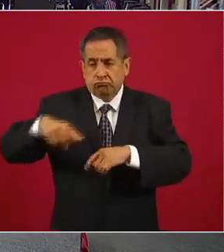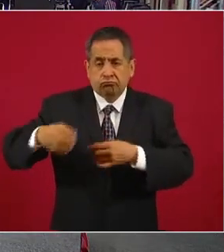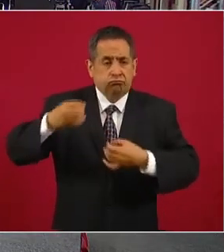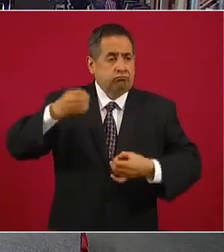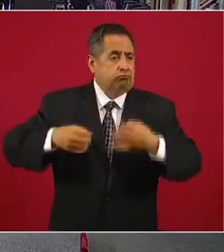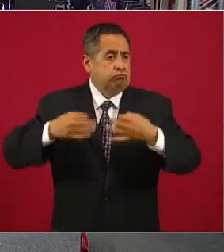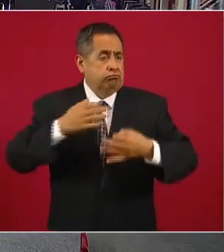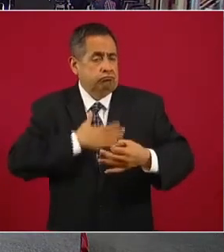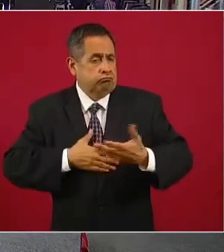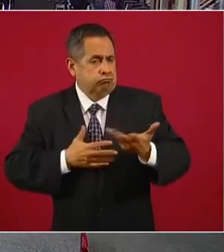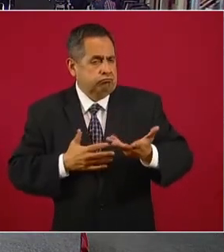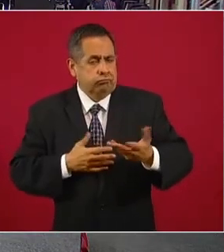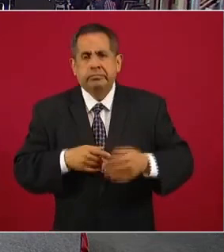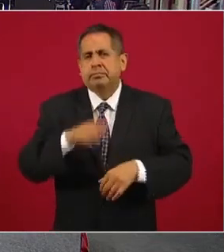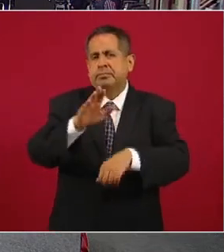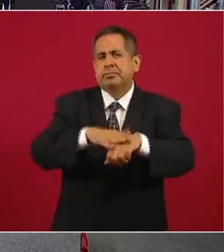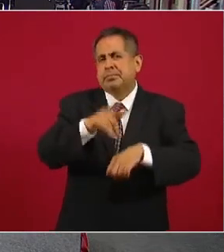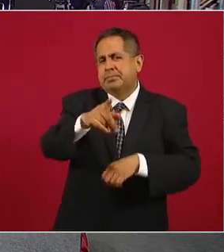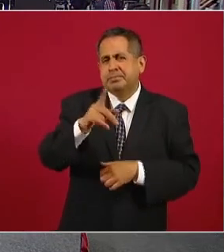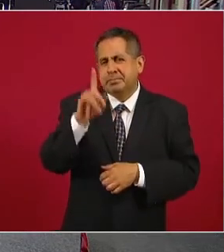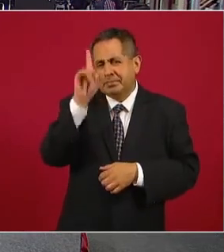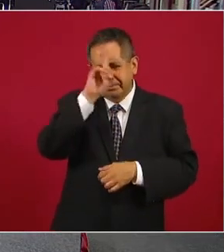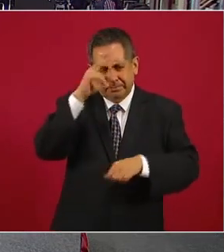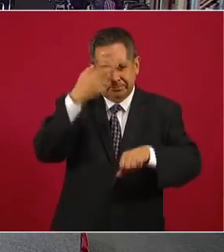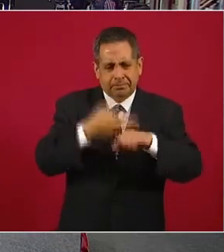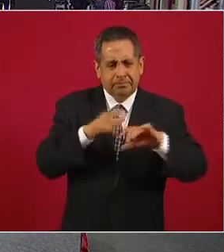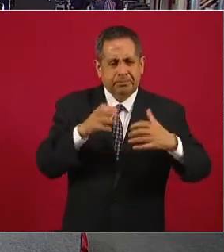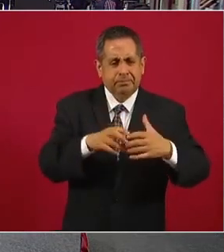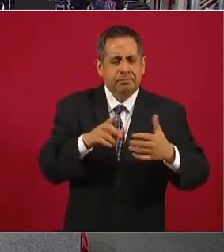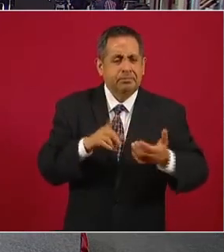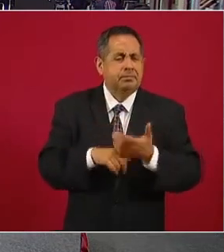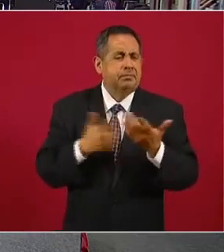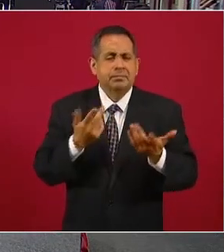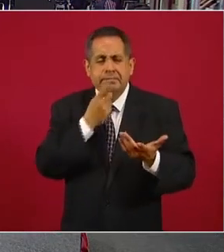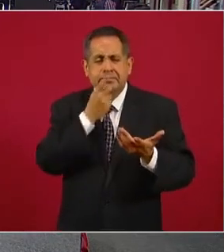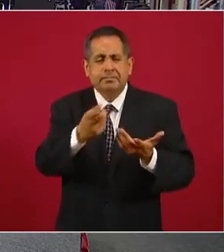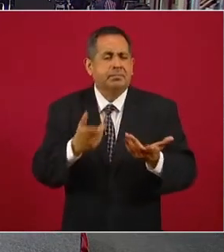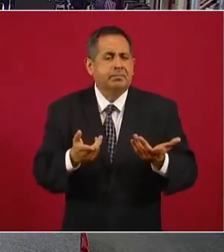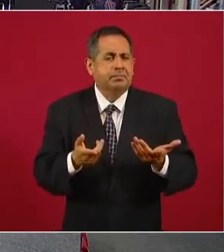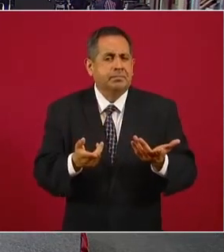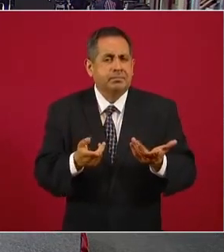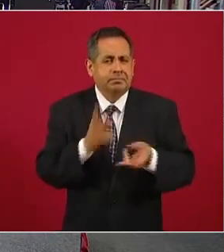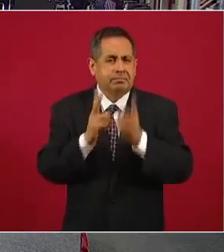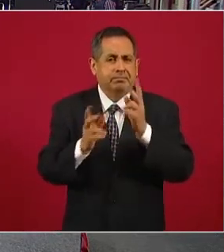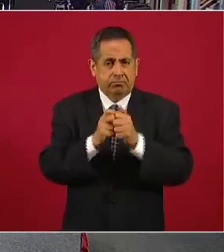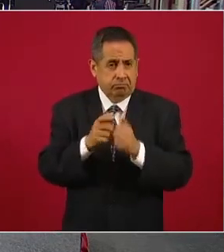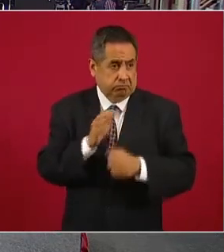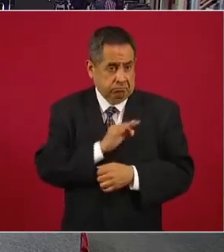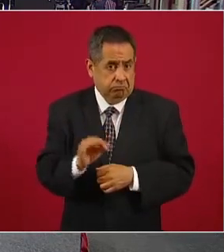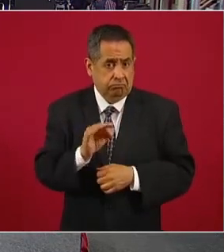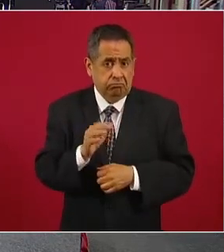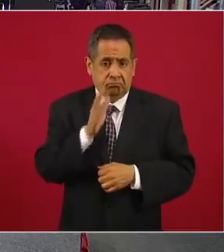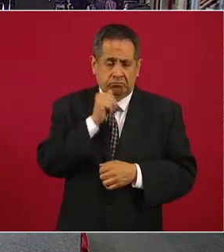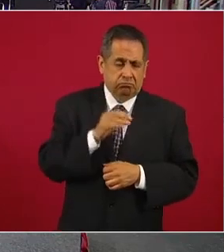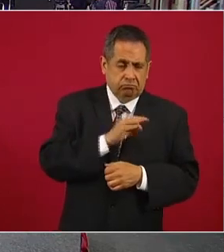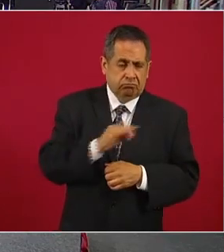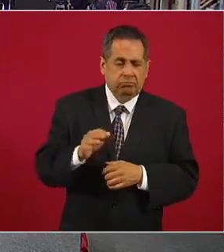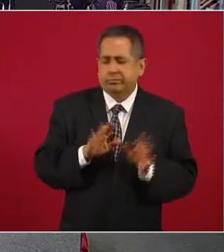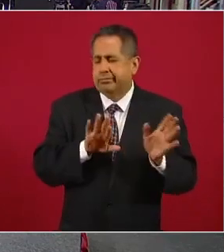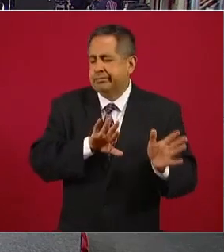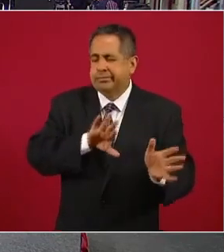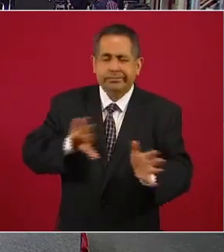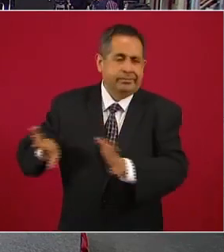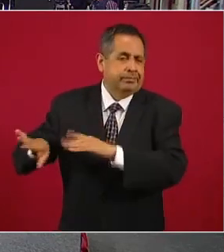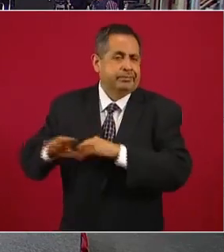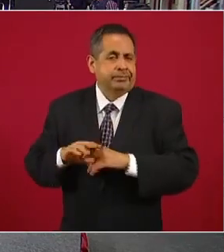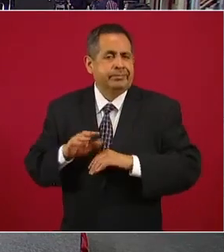justicia. ¿Cuál es en este sentido la opinión del consejero jurídico de la presidencia? ¿Qué le dijo a usted? ¿Se puede o no se puede? Independientemente